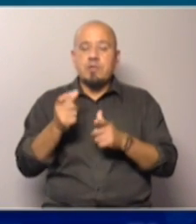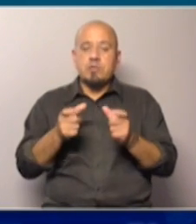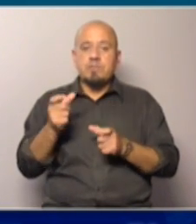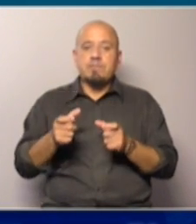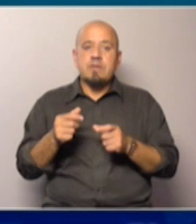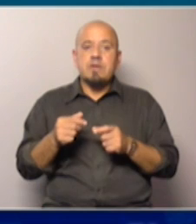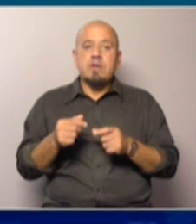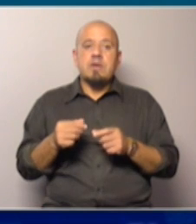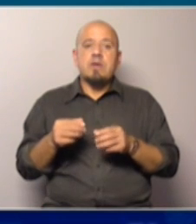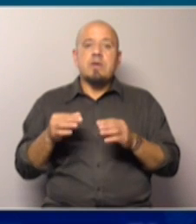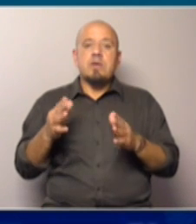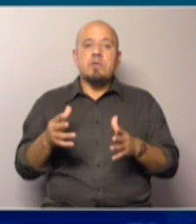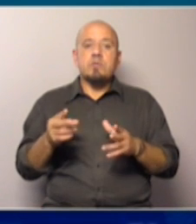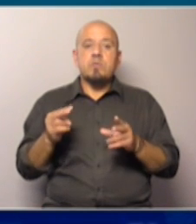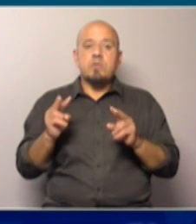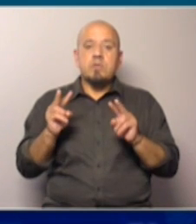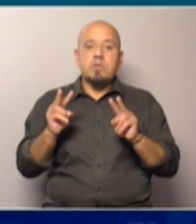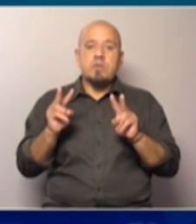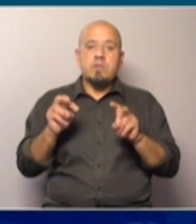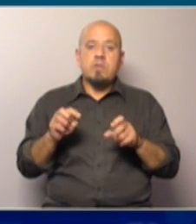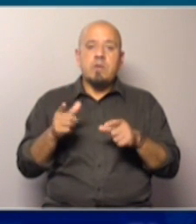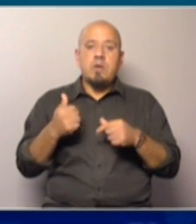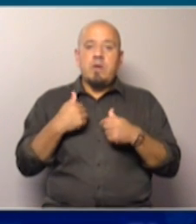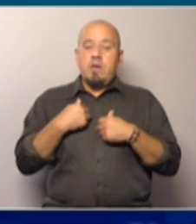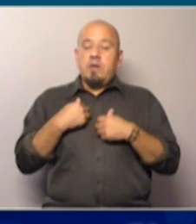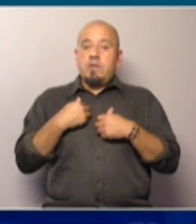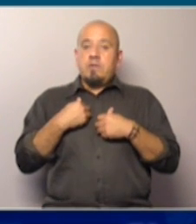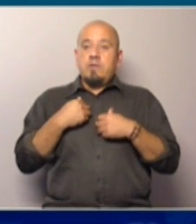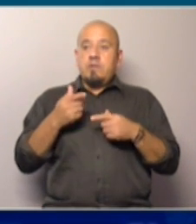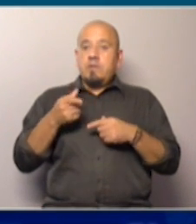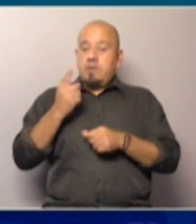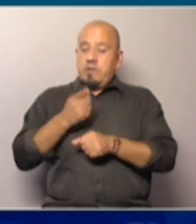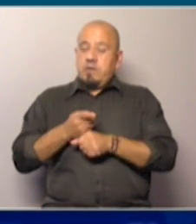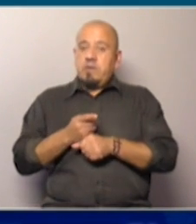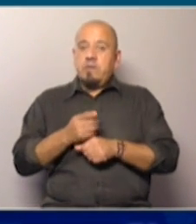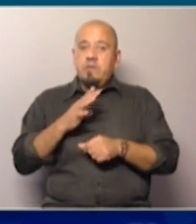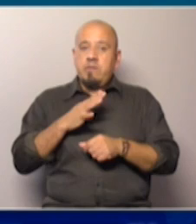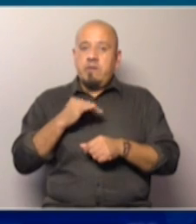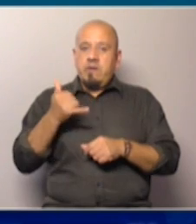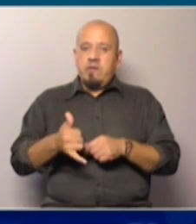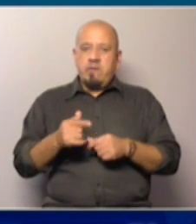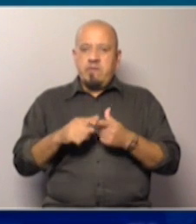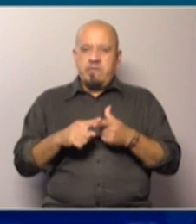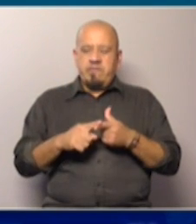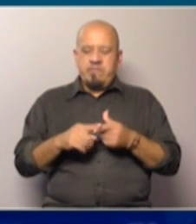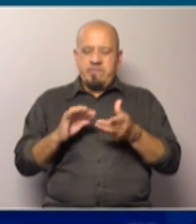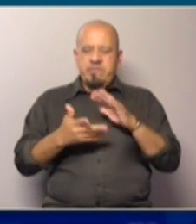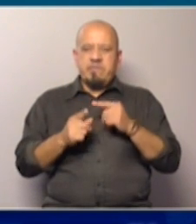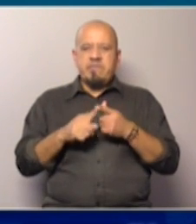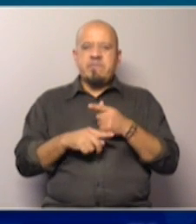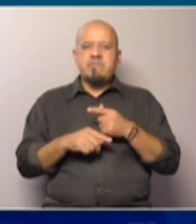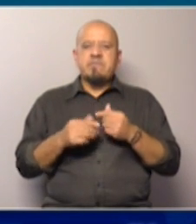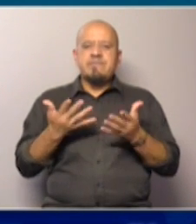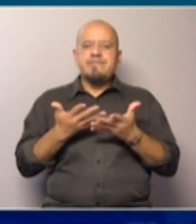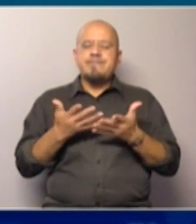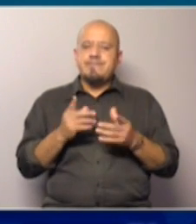Es un tema en que una persona va a tomar una decisión informada y por lo tanto tiene los elementos a través de este mecanismo.